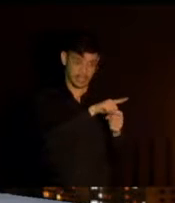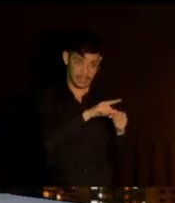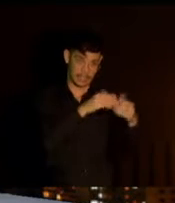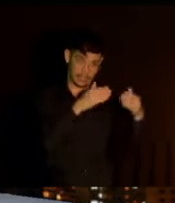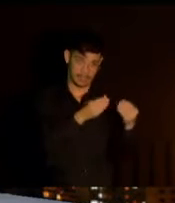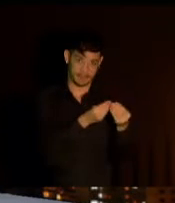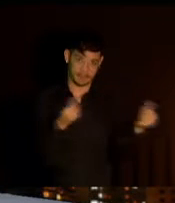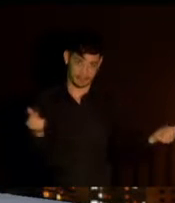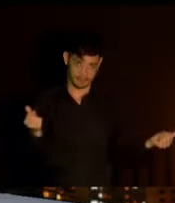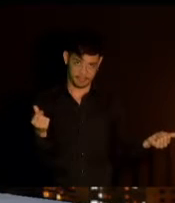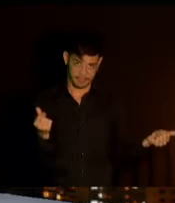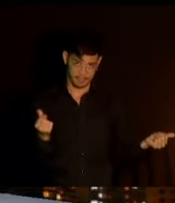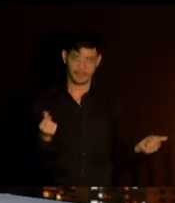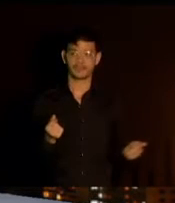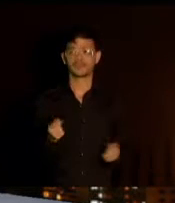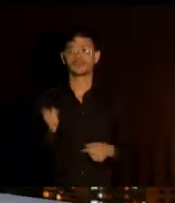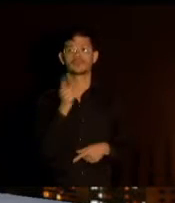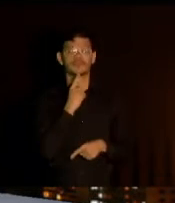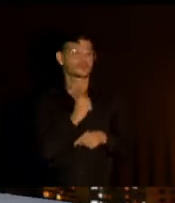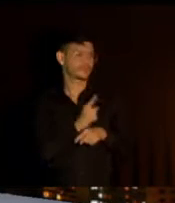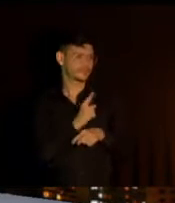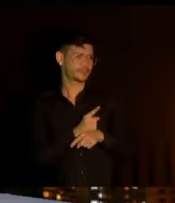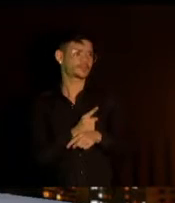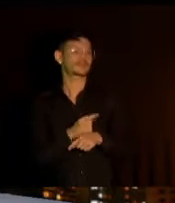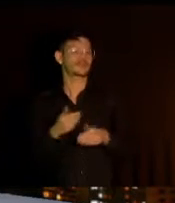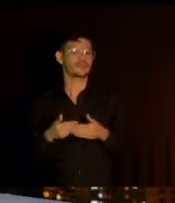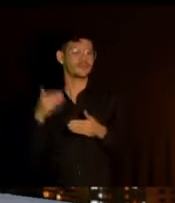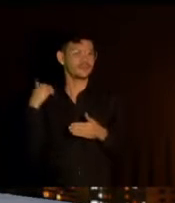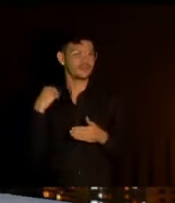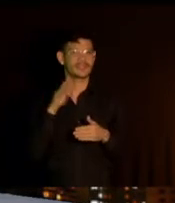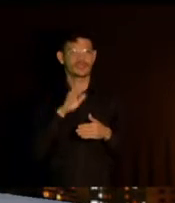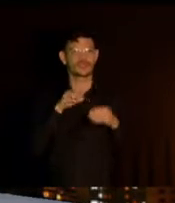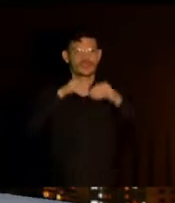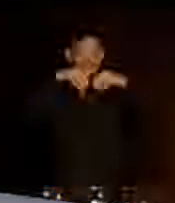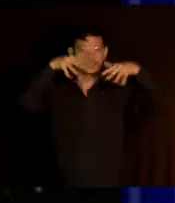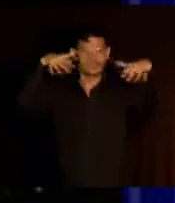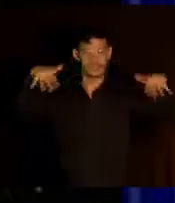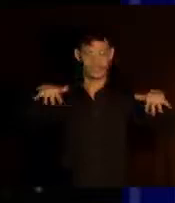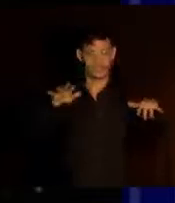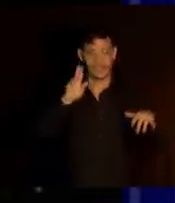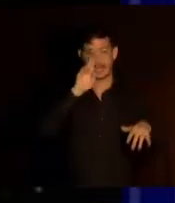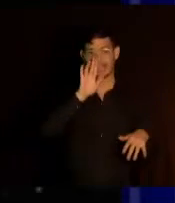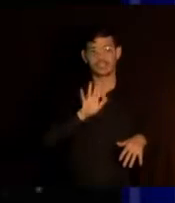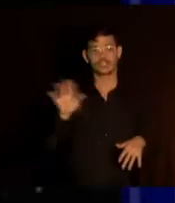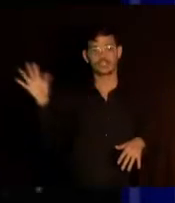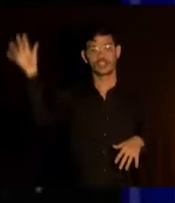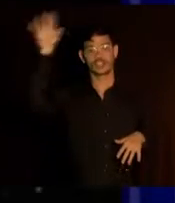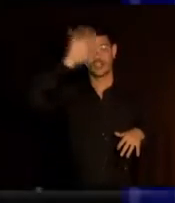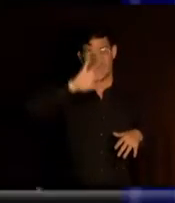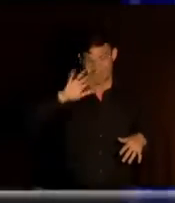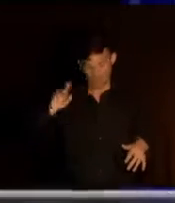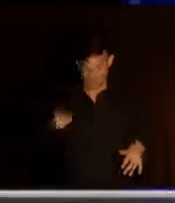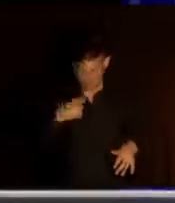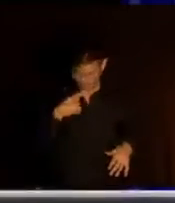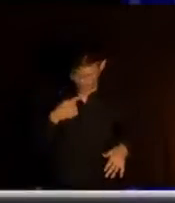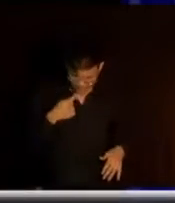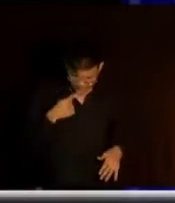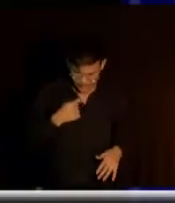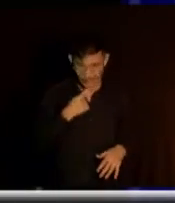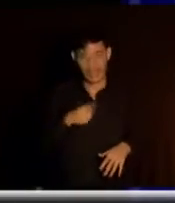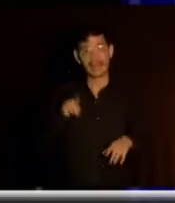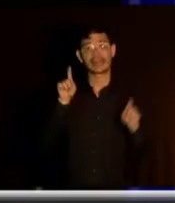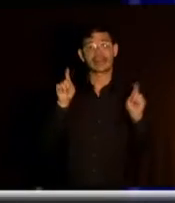Correcto, estas estructuras que hablamos que iba a pasar a nivel nacional, es decir, que se tendrían que crear ciertas